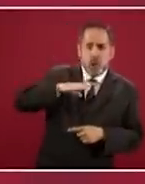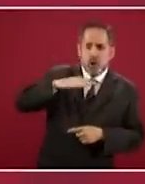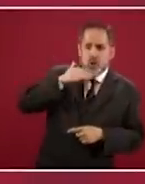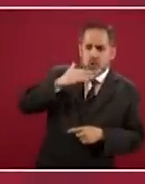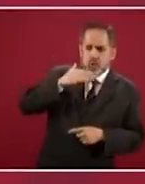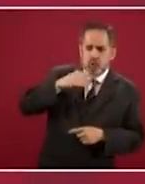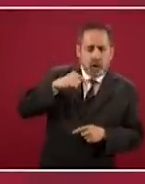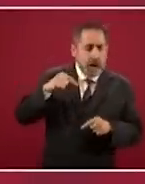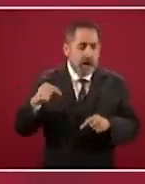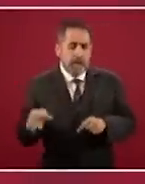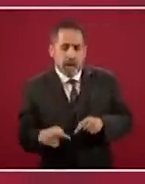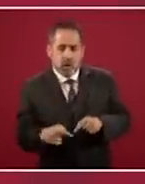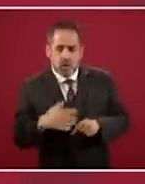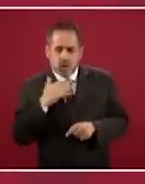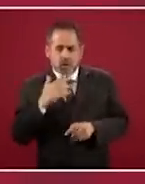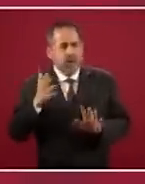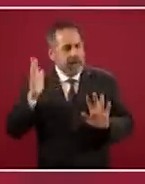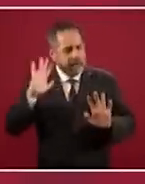se decía,